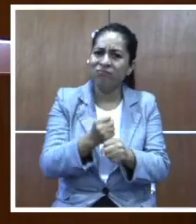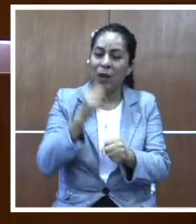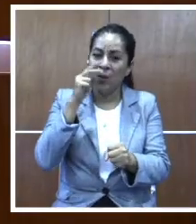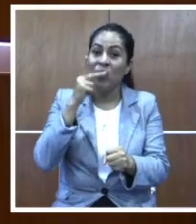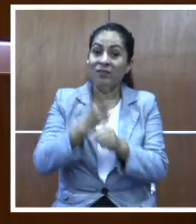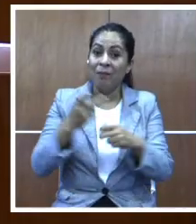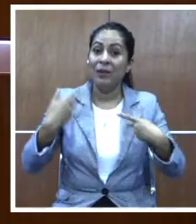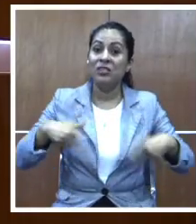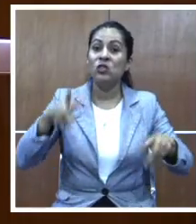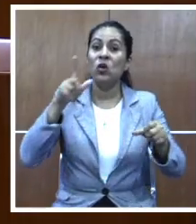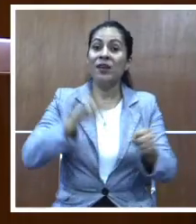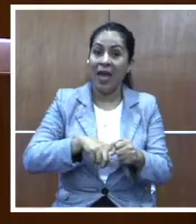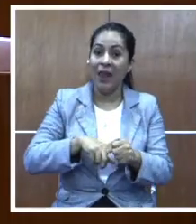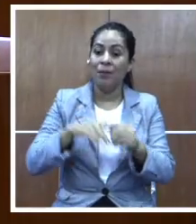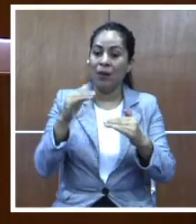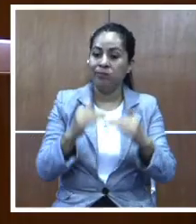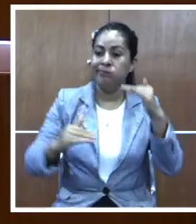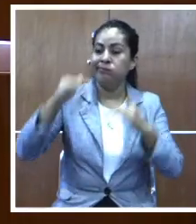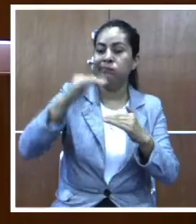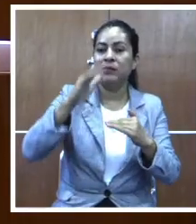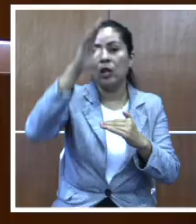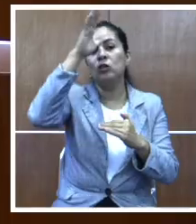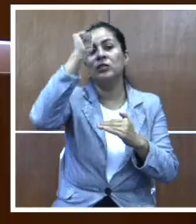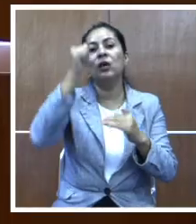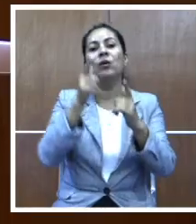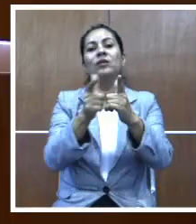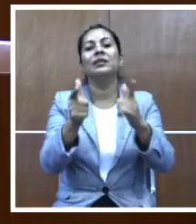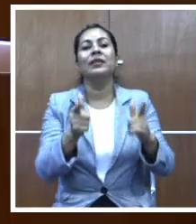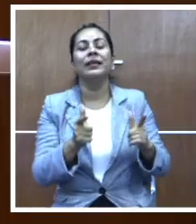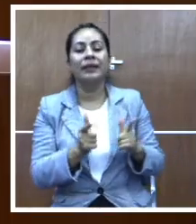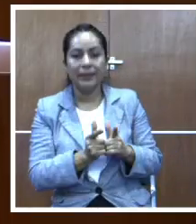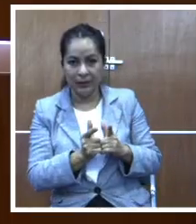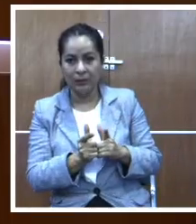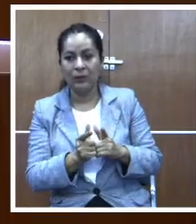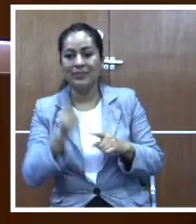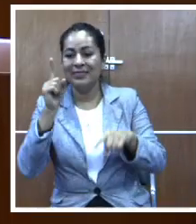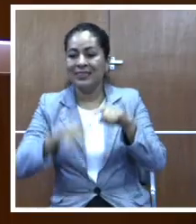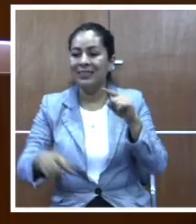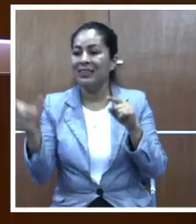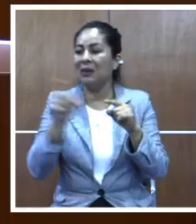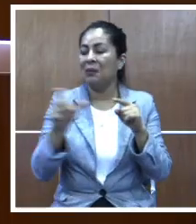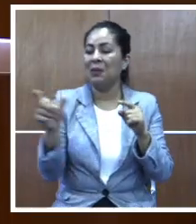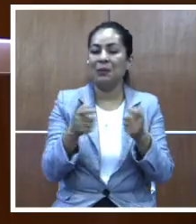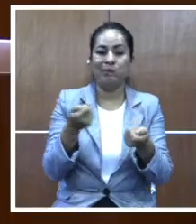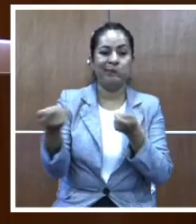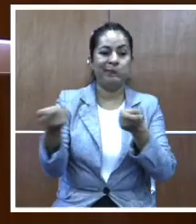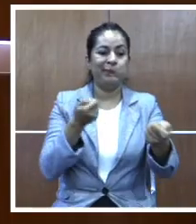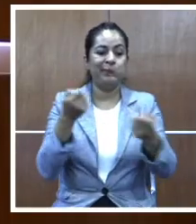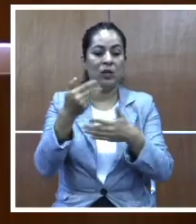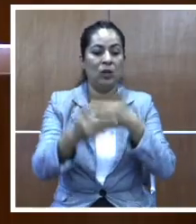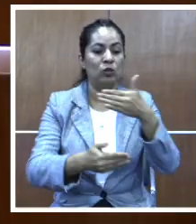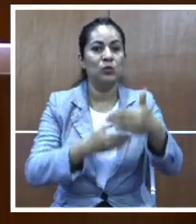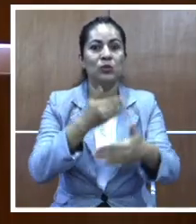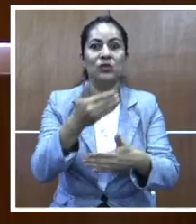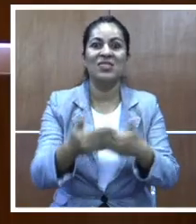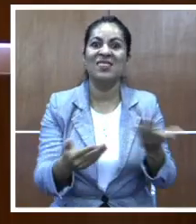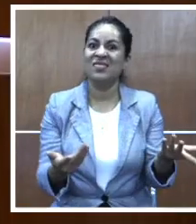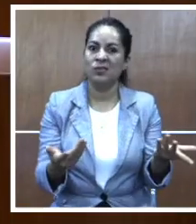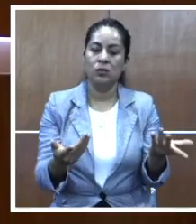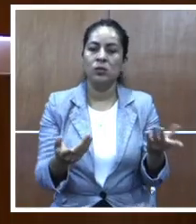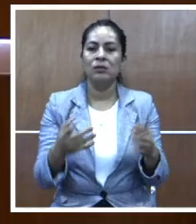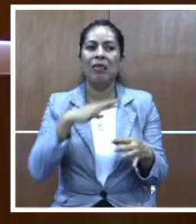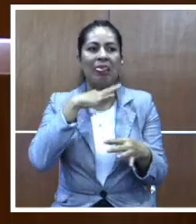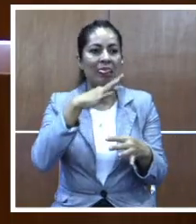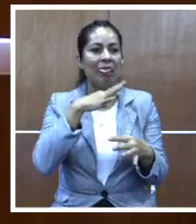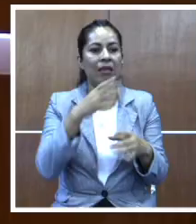personales por encima de los acuerdos colectivos, se debilita cuando se manipulan los procedimientos y se corrompen